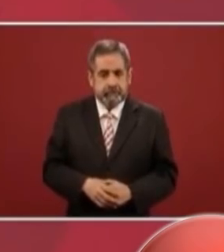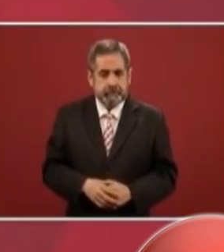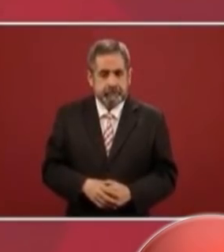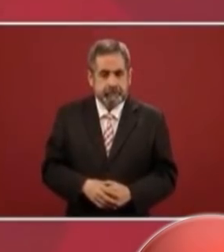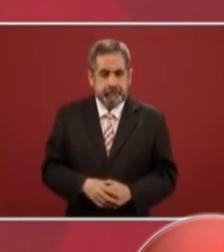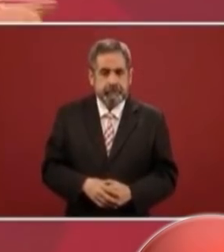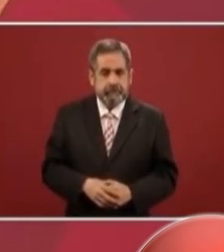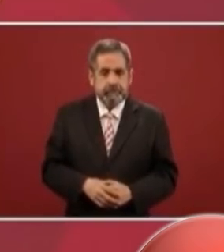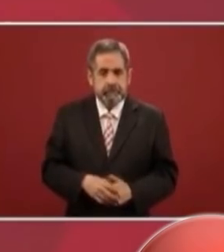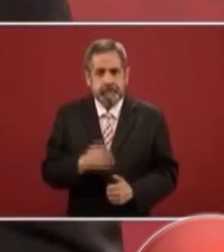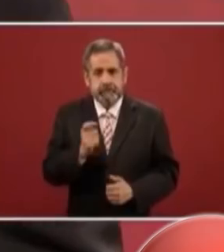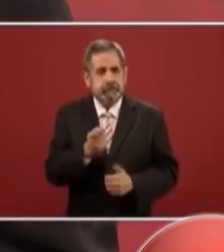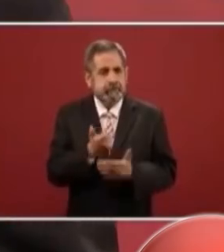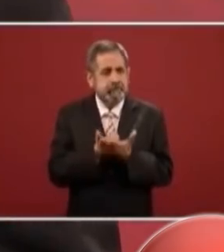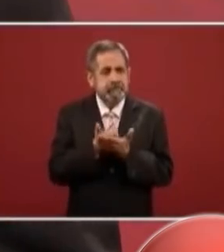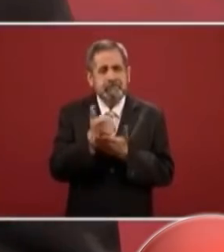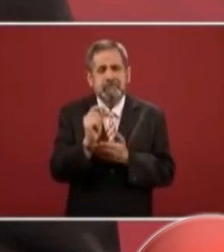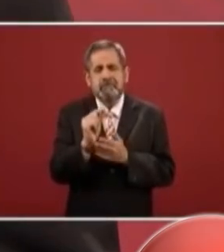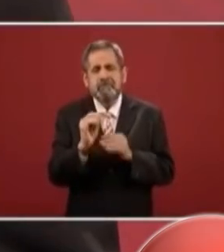un poco más de salario mínimo.